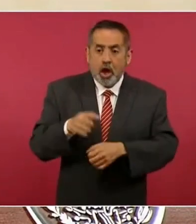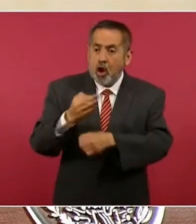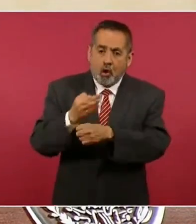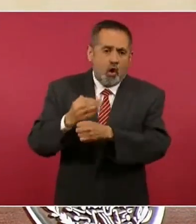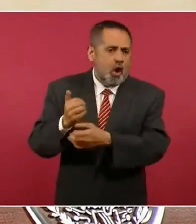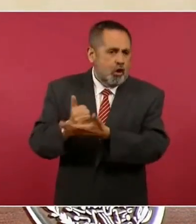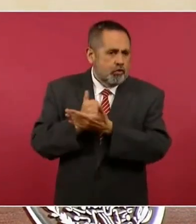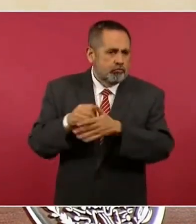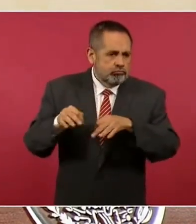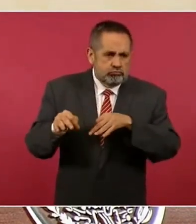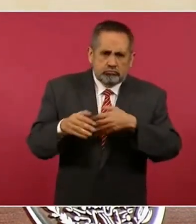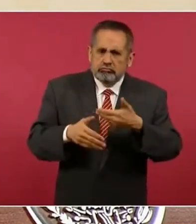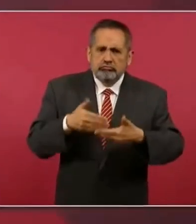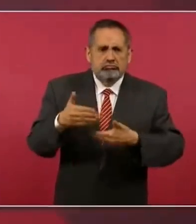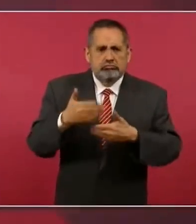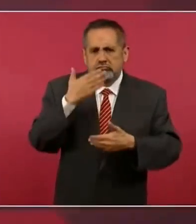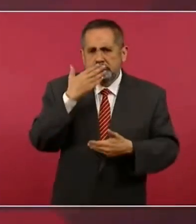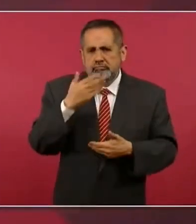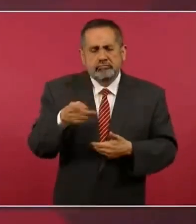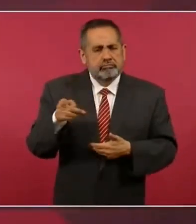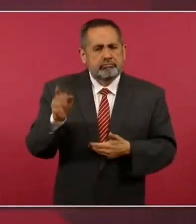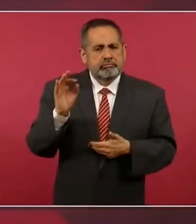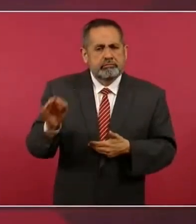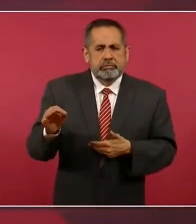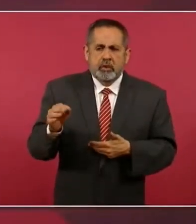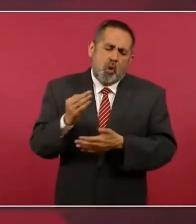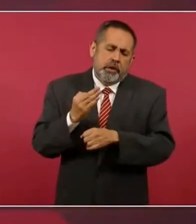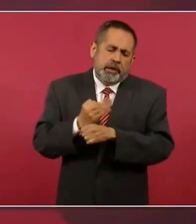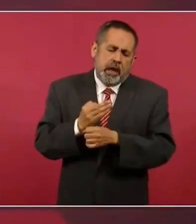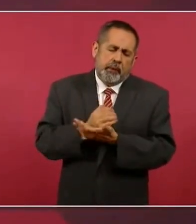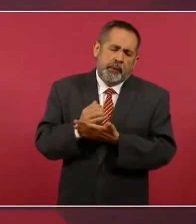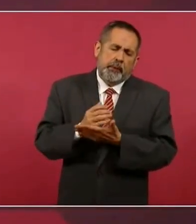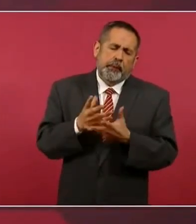ayudando, está en recuperación,